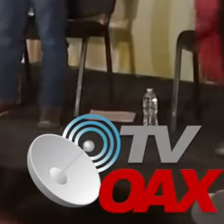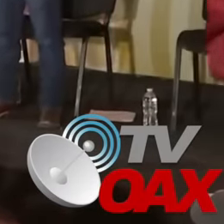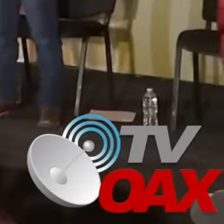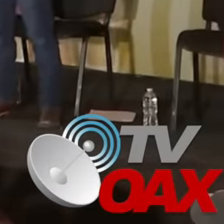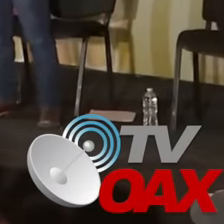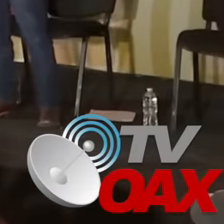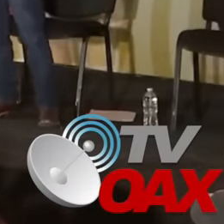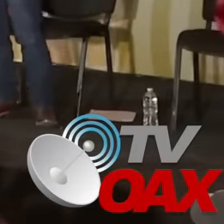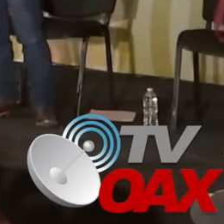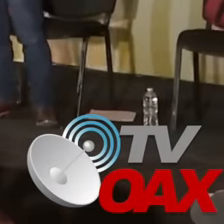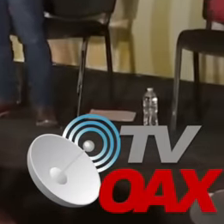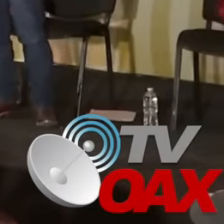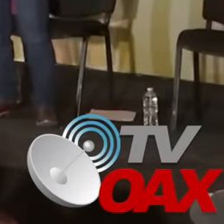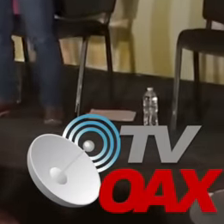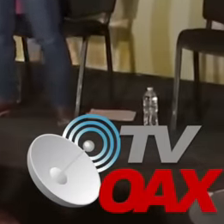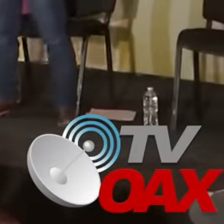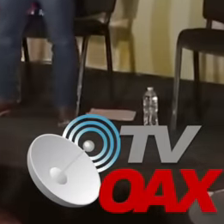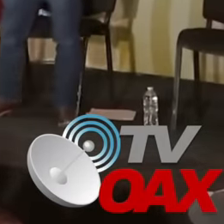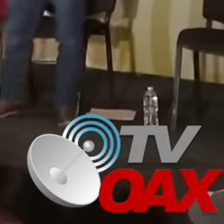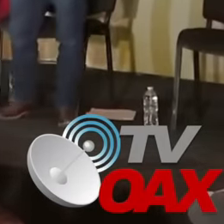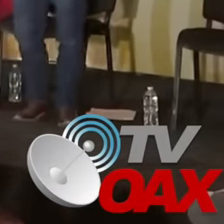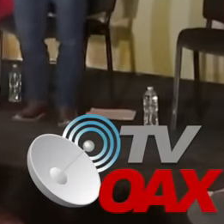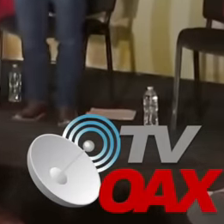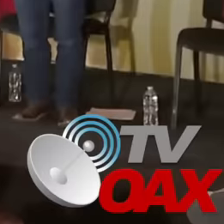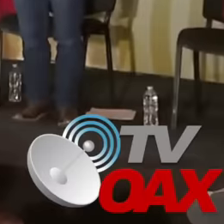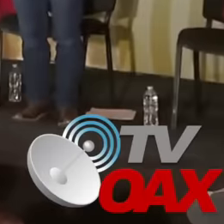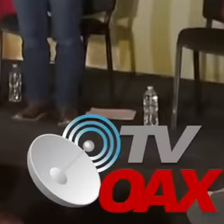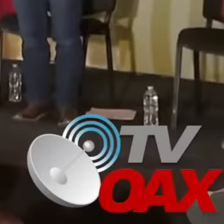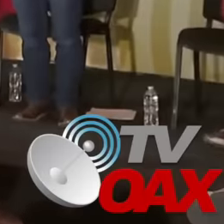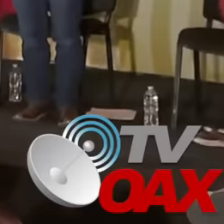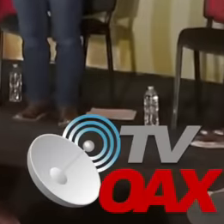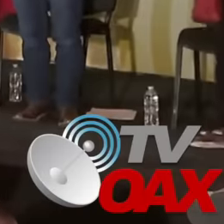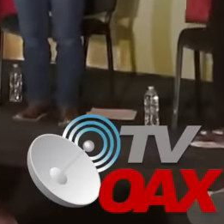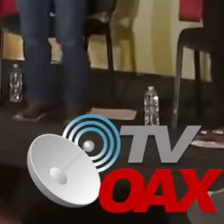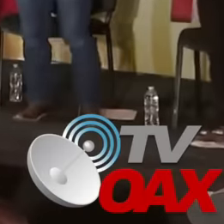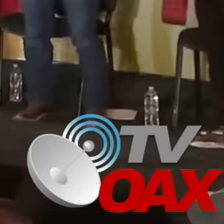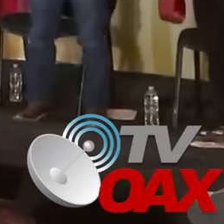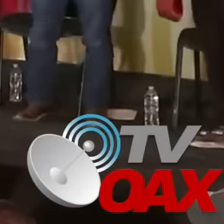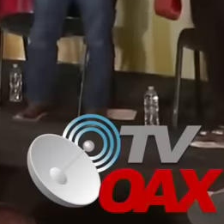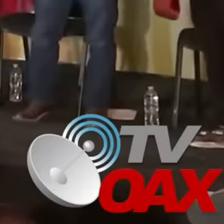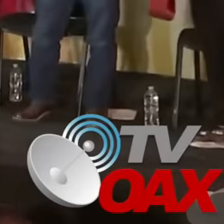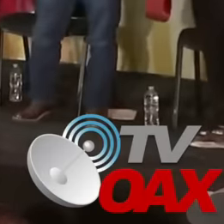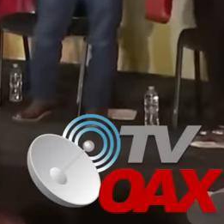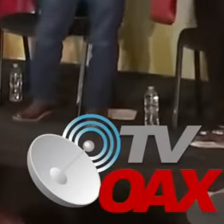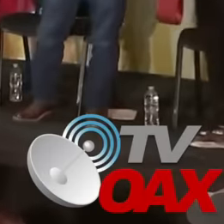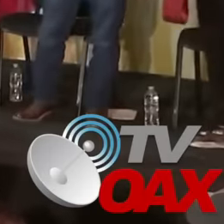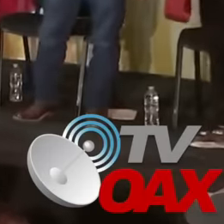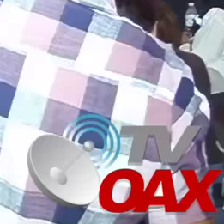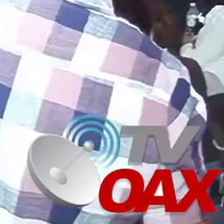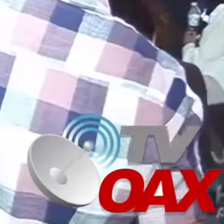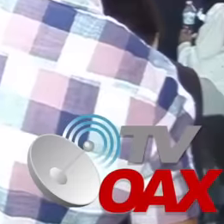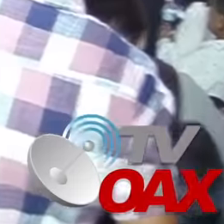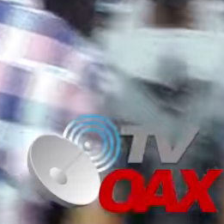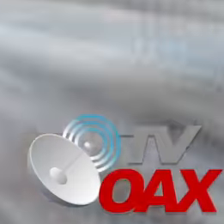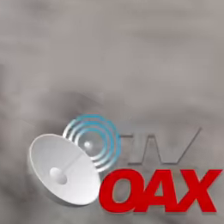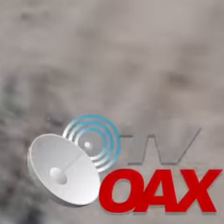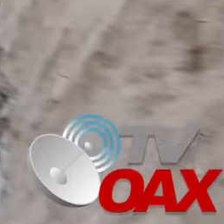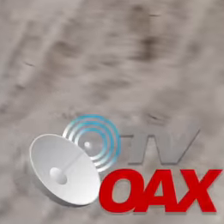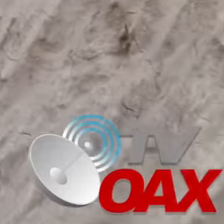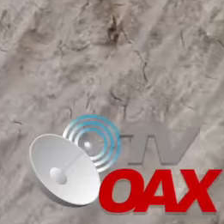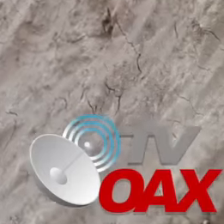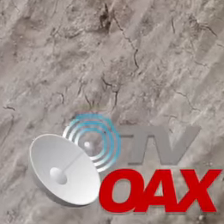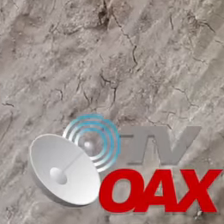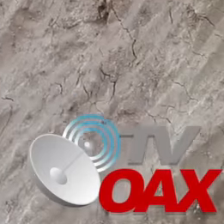el presidente Andrés Manuel López Obrador y la doctora Claudia Sheinbaum inauguraron en Santa Catarina, Coatlán, uno de